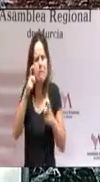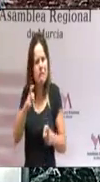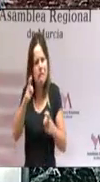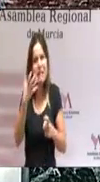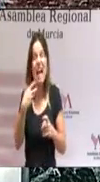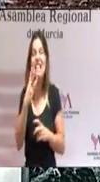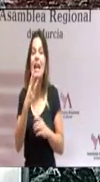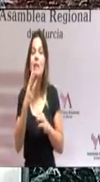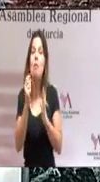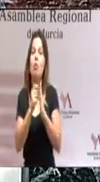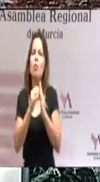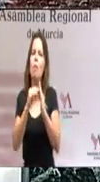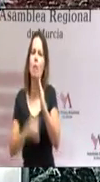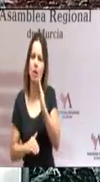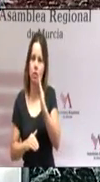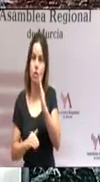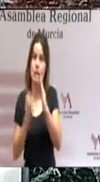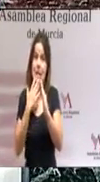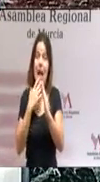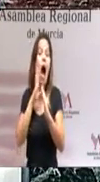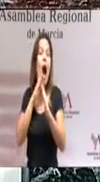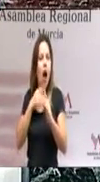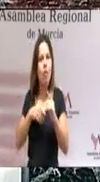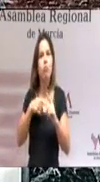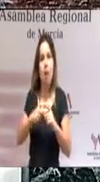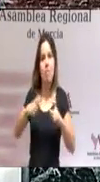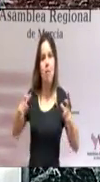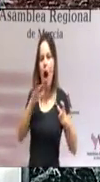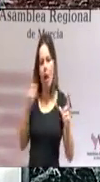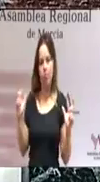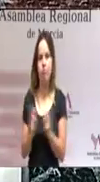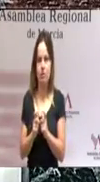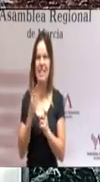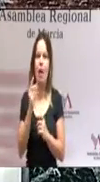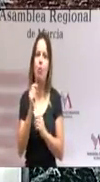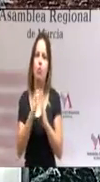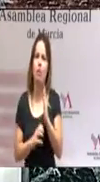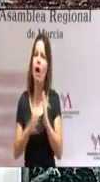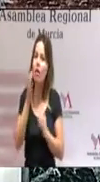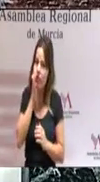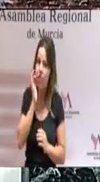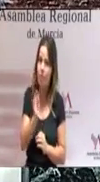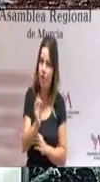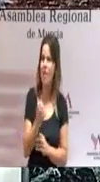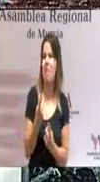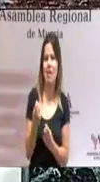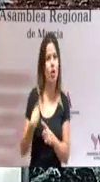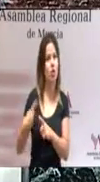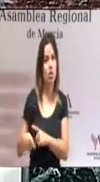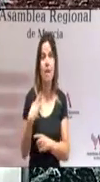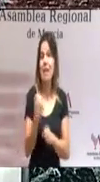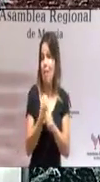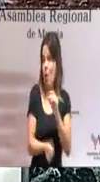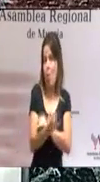descendido 3 puntos, con una tendencia positiva. Efectivamente, queda mucho por hacer, queda mucho empleo por crear, que es la